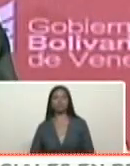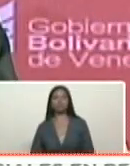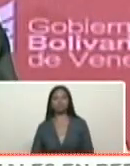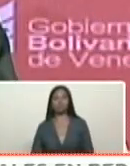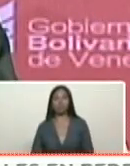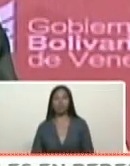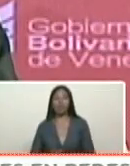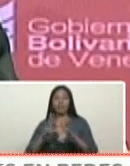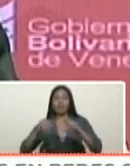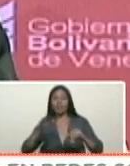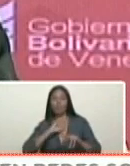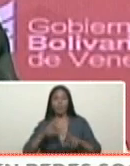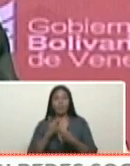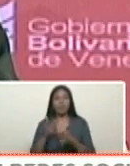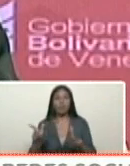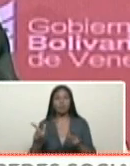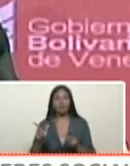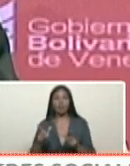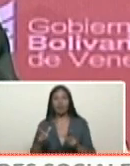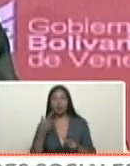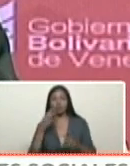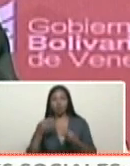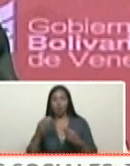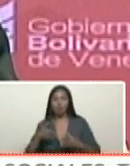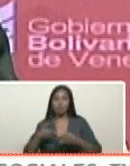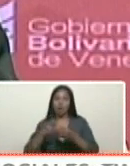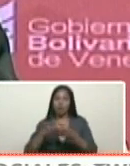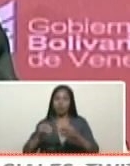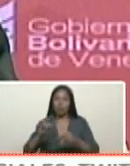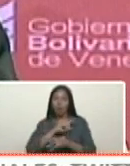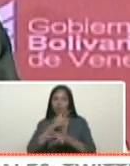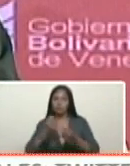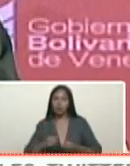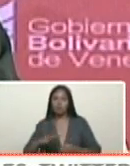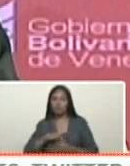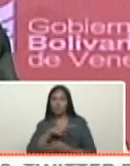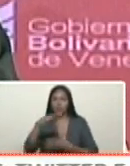llaneros libertadores que nos legaron toda esta fuerza espiritual.